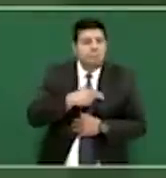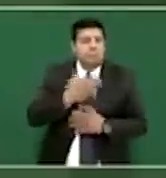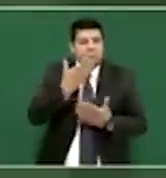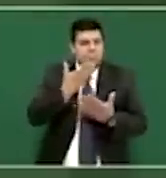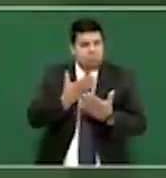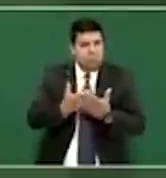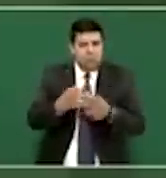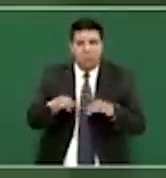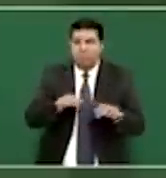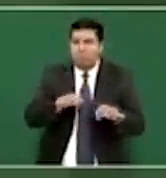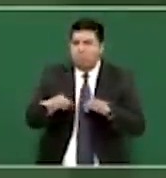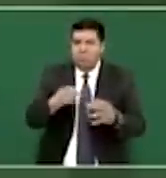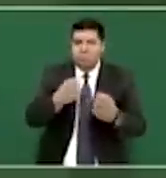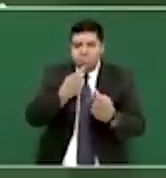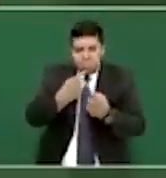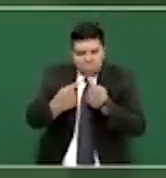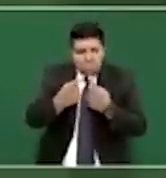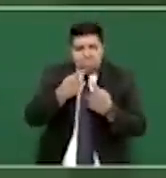coordinada